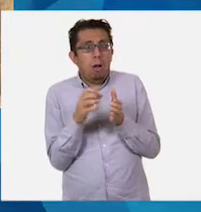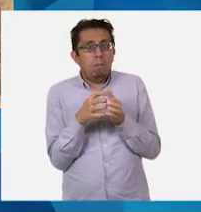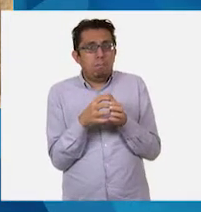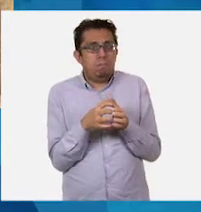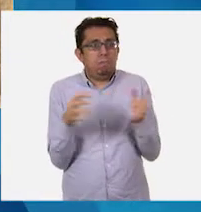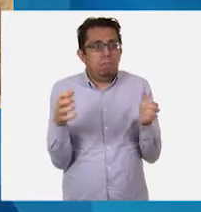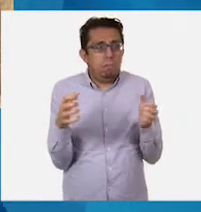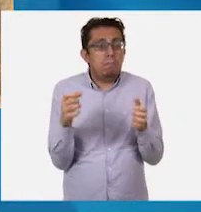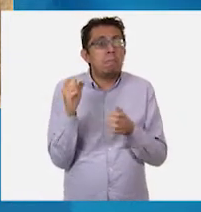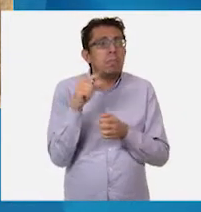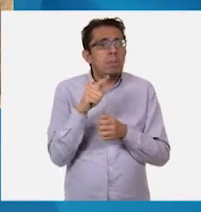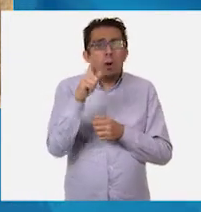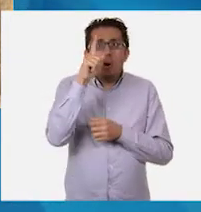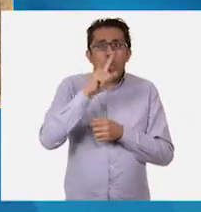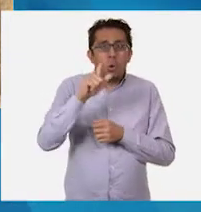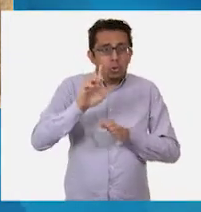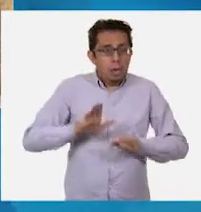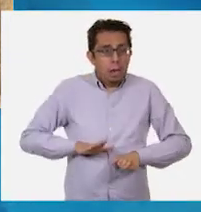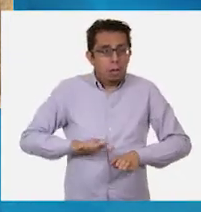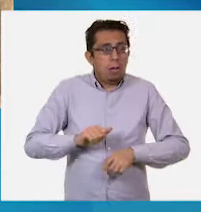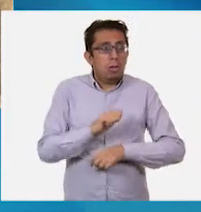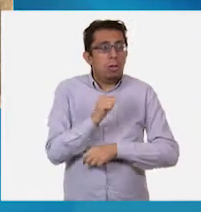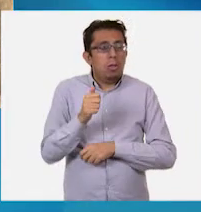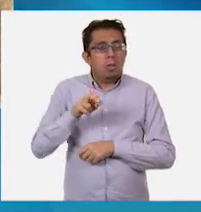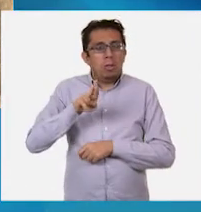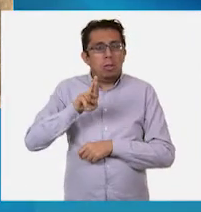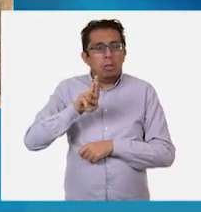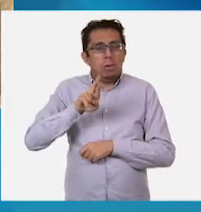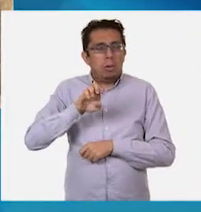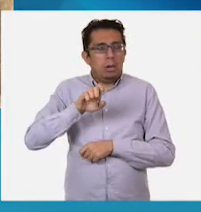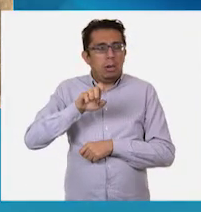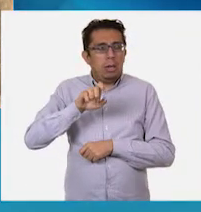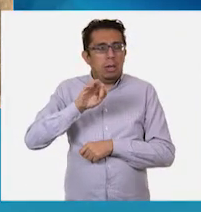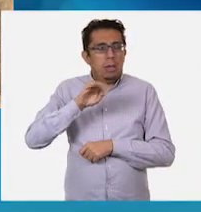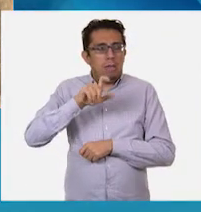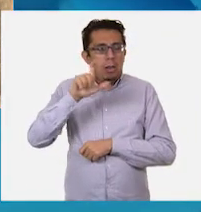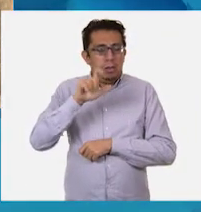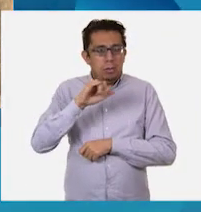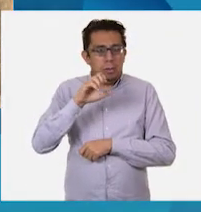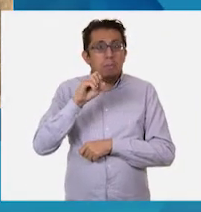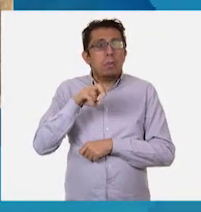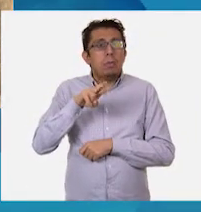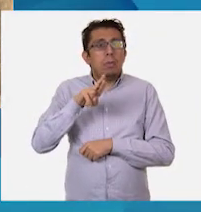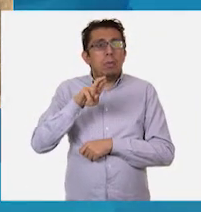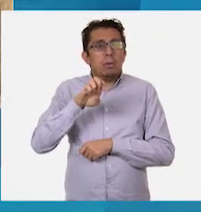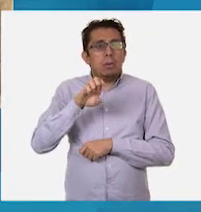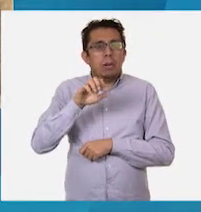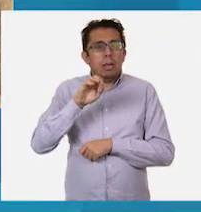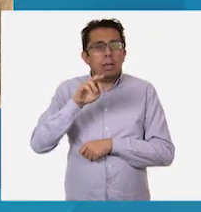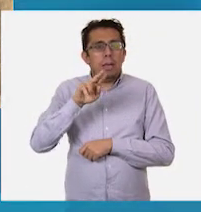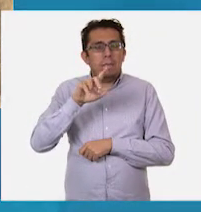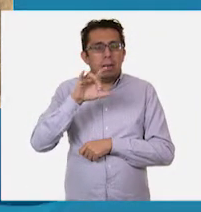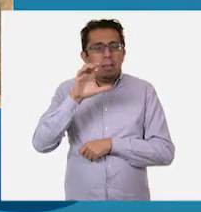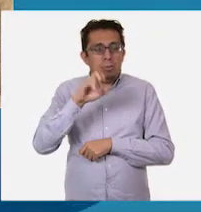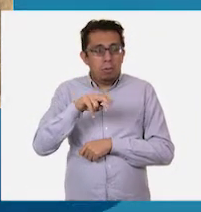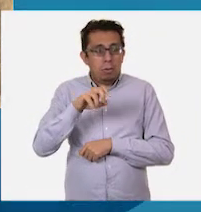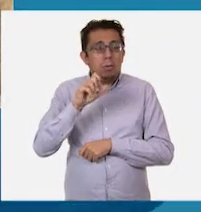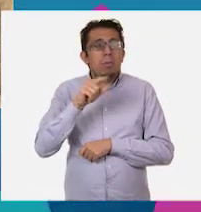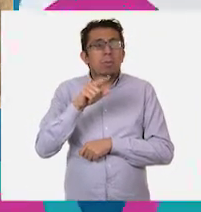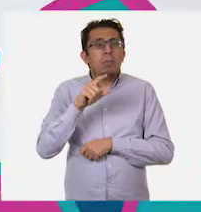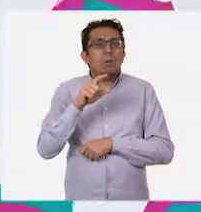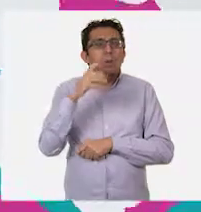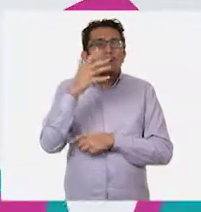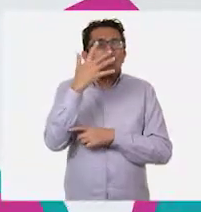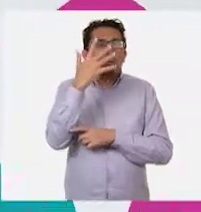propiedades de la luz, reflexión y refracción de la luz y eclipses de sol y de luna. ¡Wow!